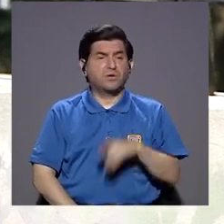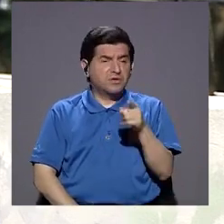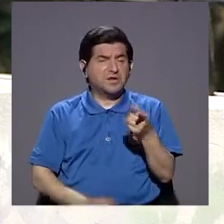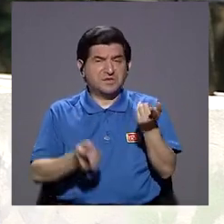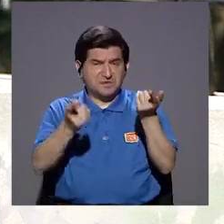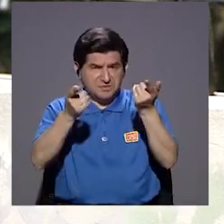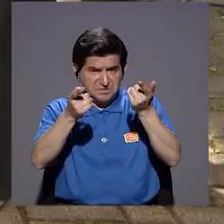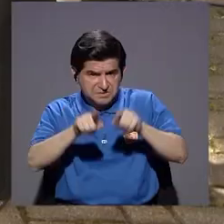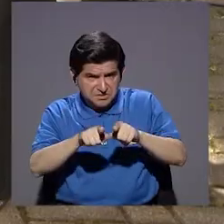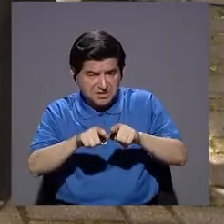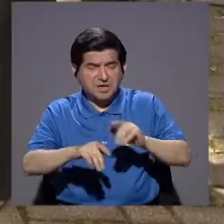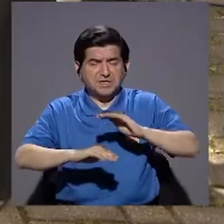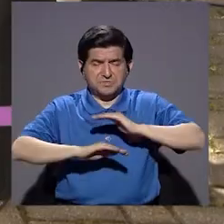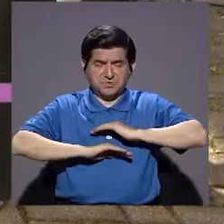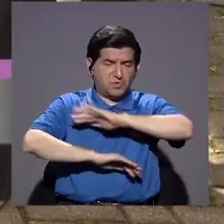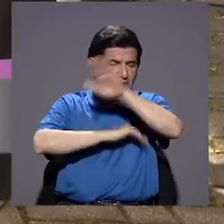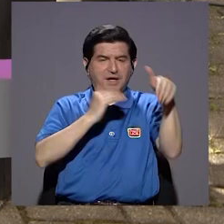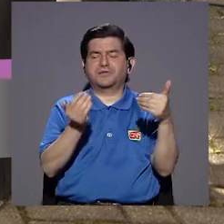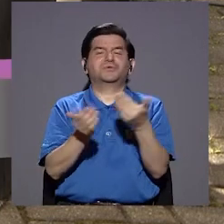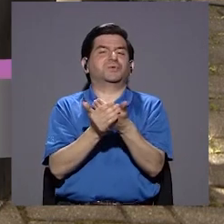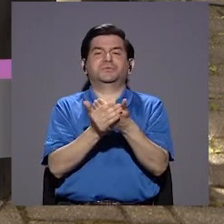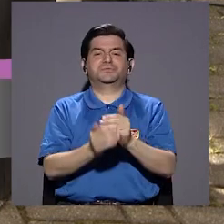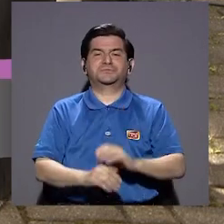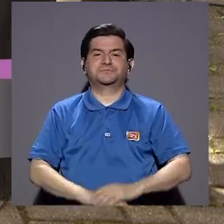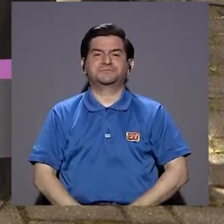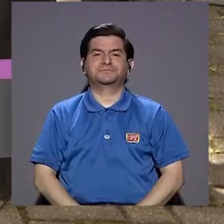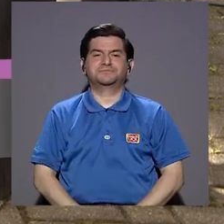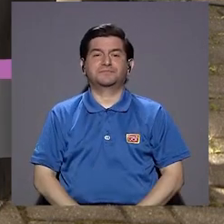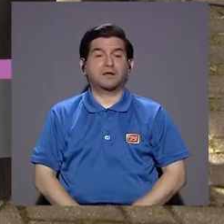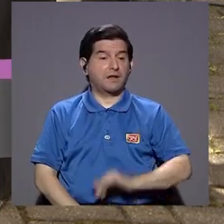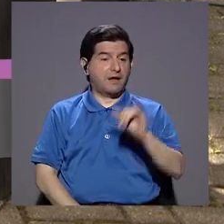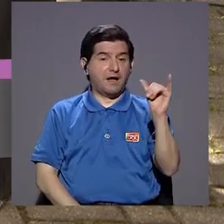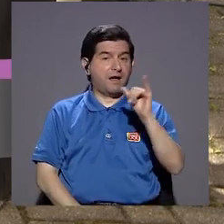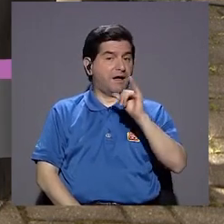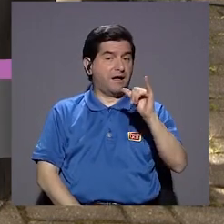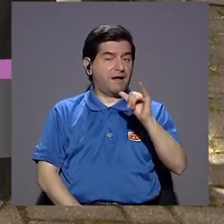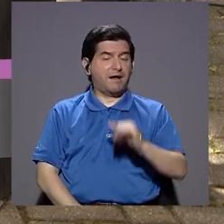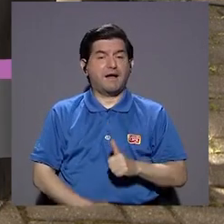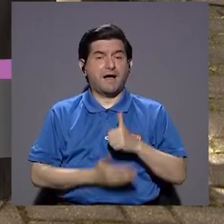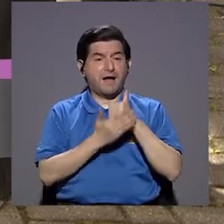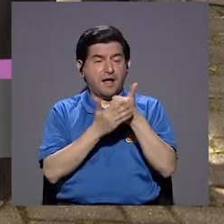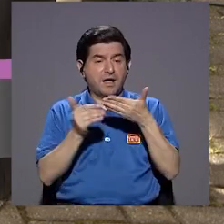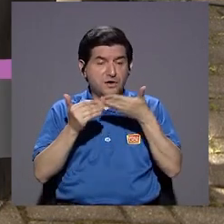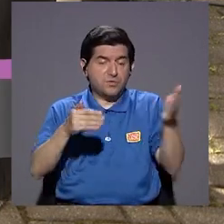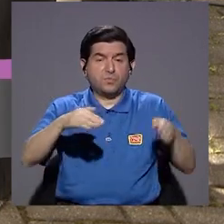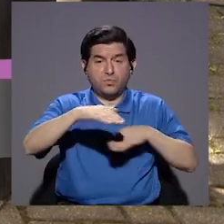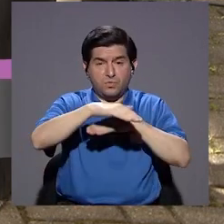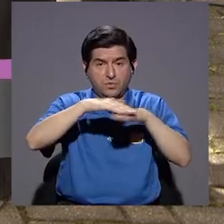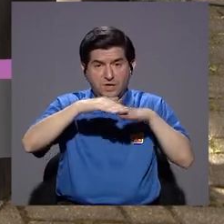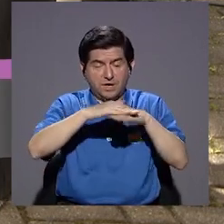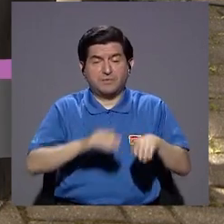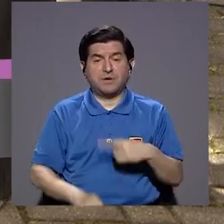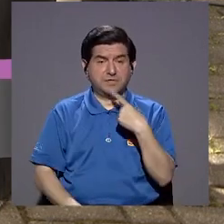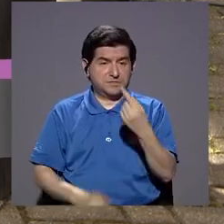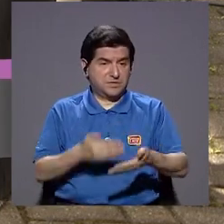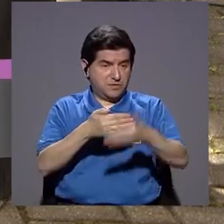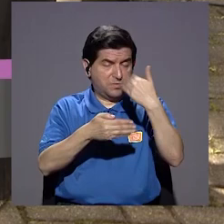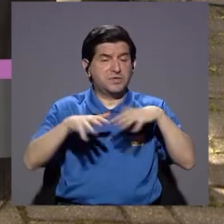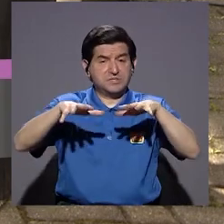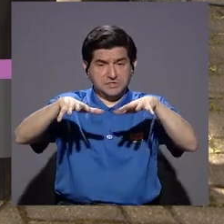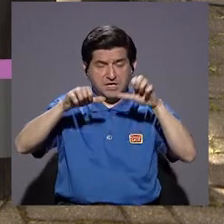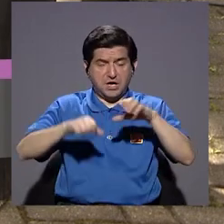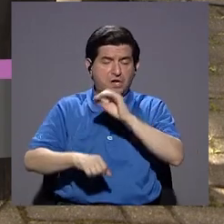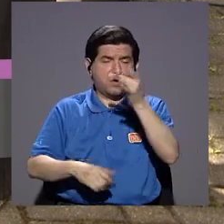como que satisface a todo el mundo y ayuda a cosas tan básicas como esto, ¿no? Como